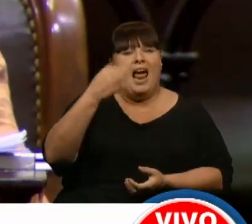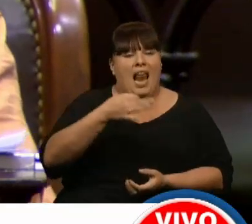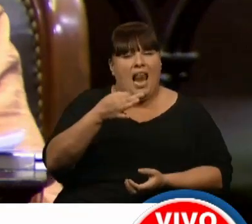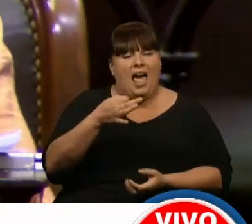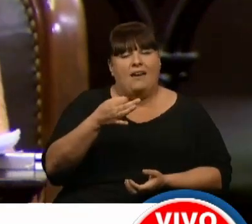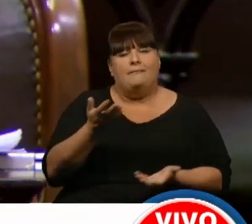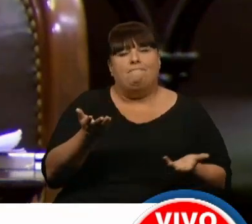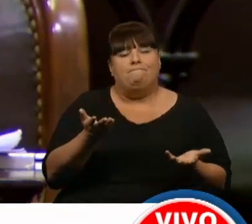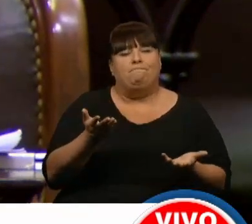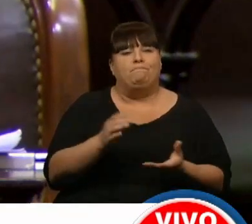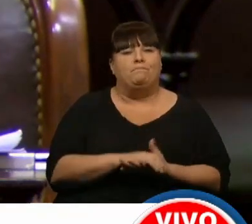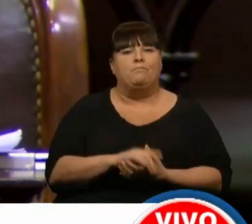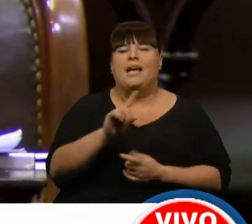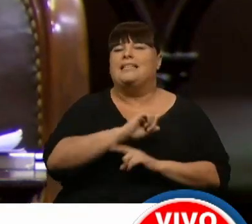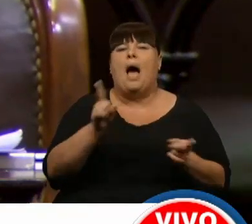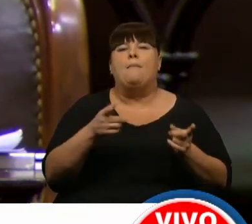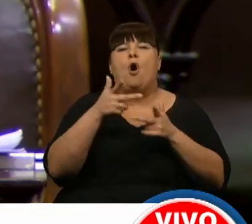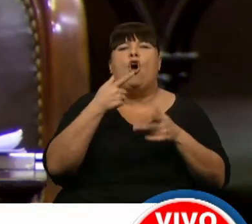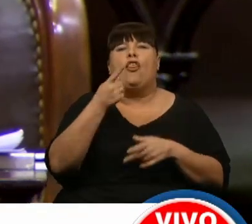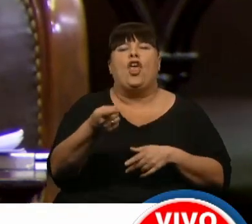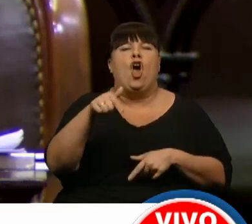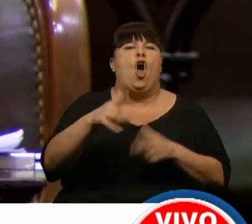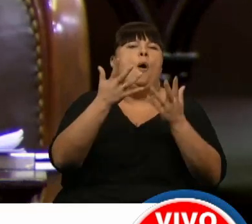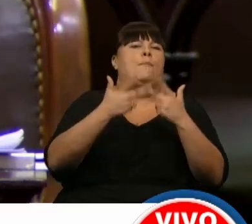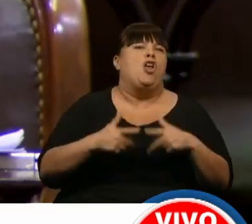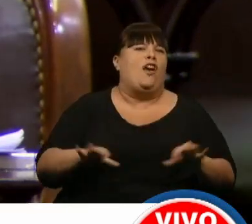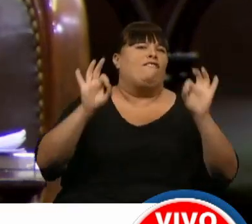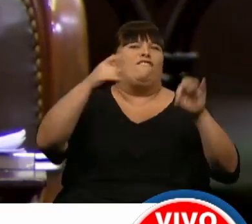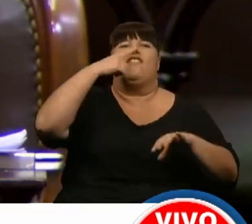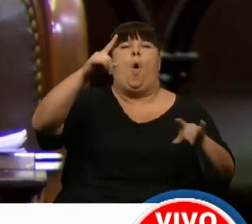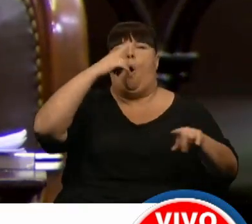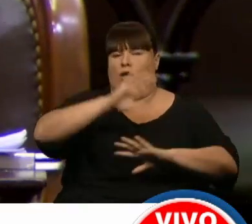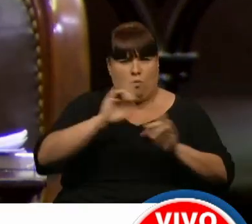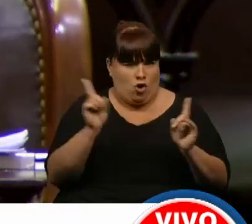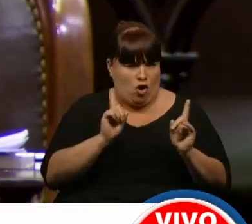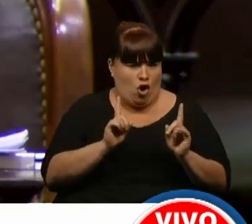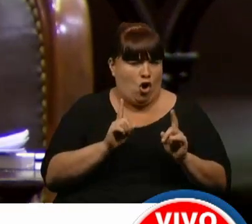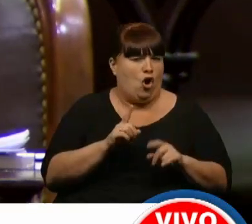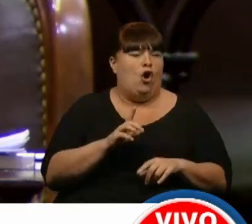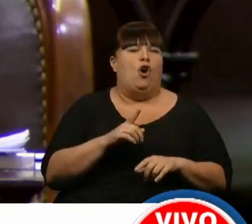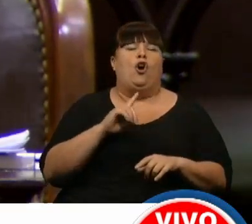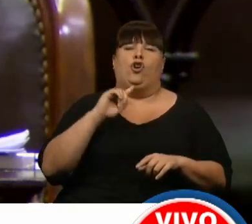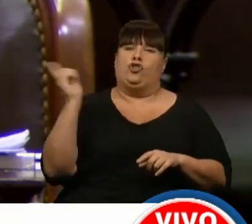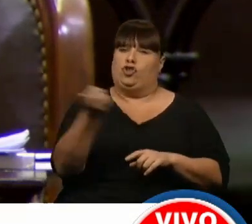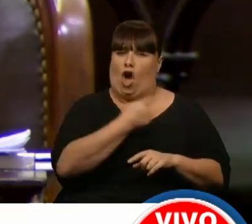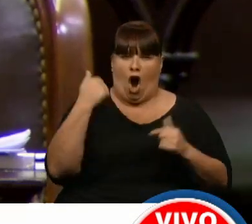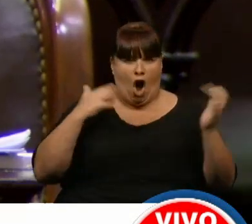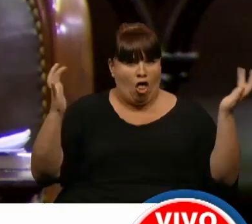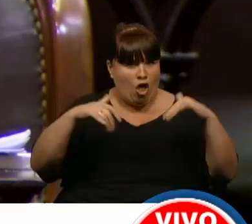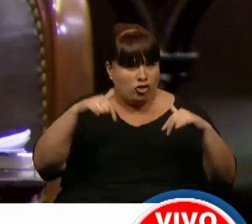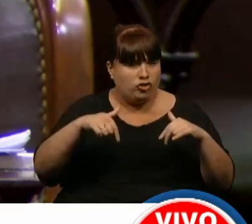realidad, tampoco decimos que este proyecto es el definitivo. todos los que estamos